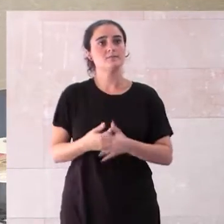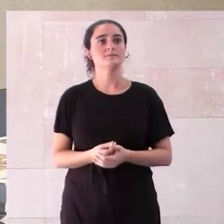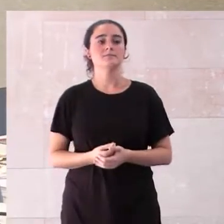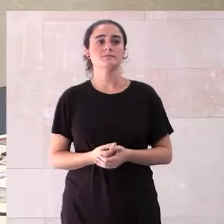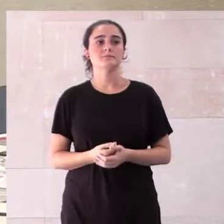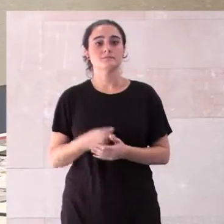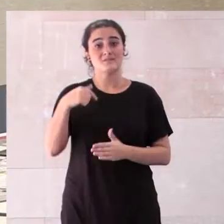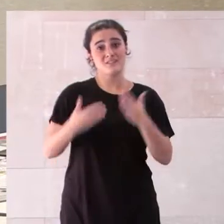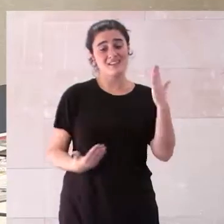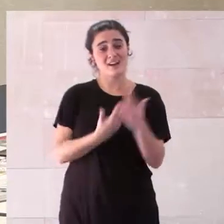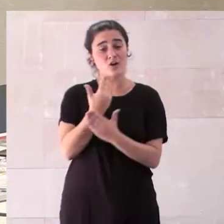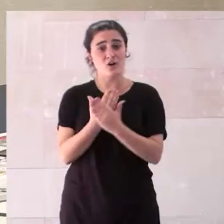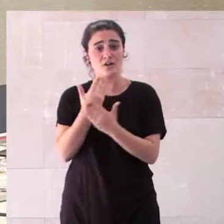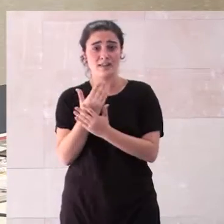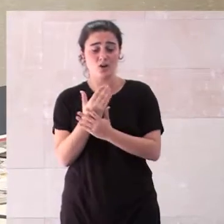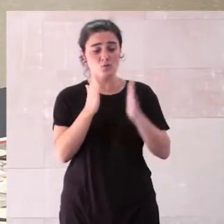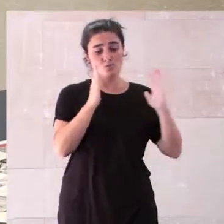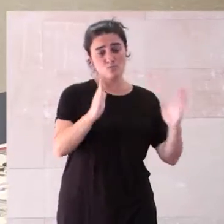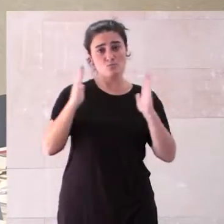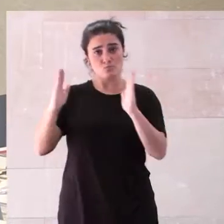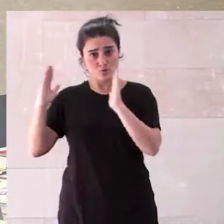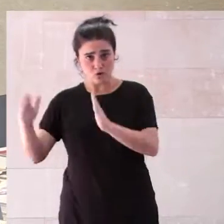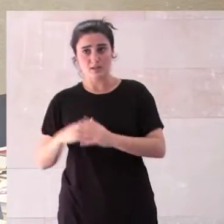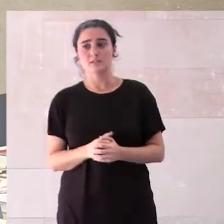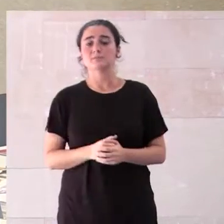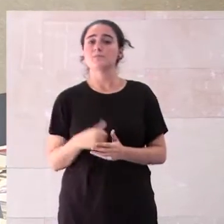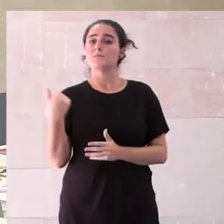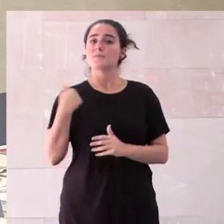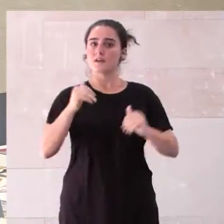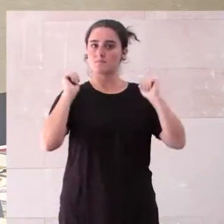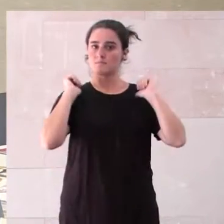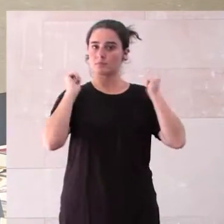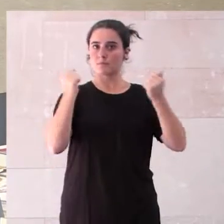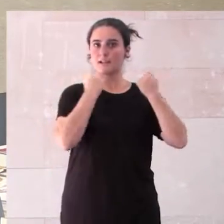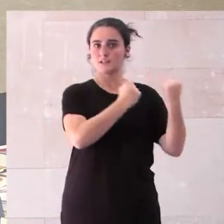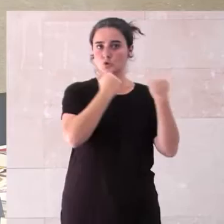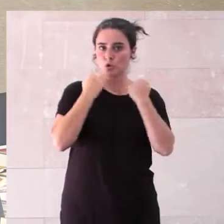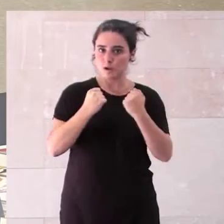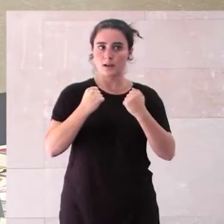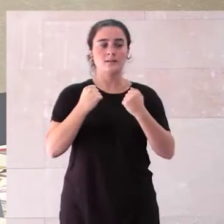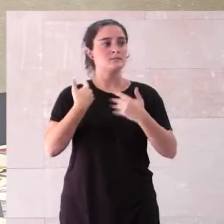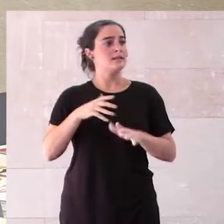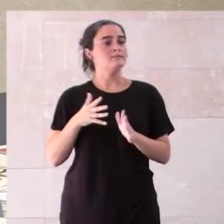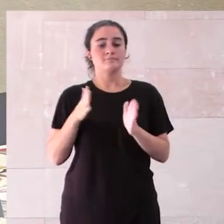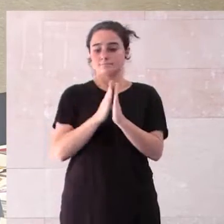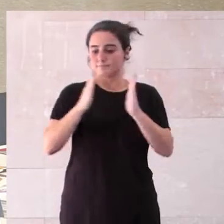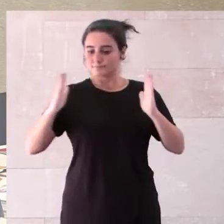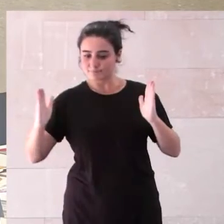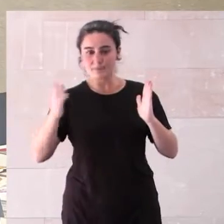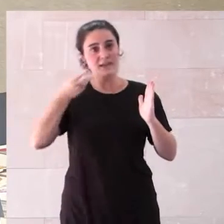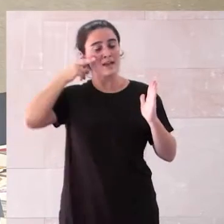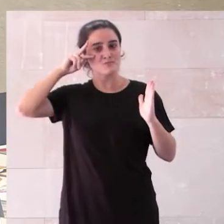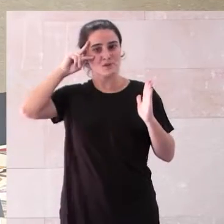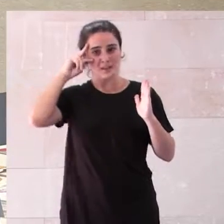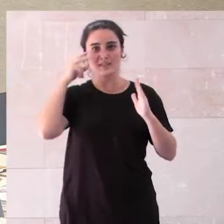que la jornada de esta tarde se va a dividir en distintos bloques. Tras la apertura institucional, conoceremos experiencias de escuelas de